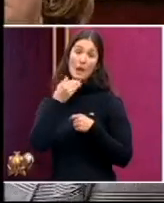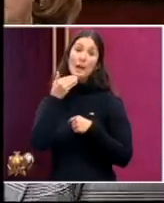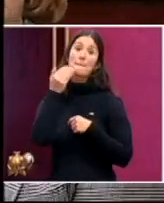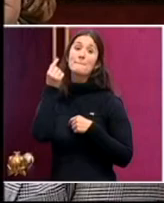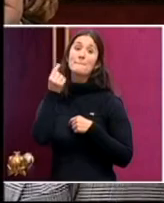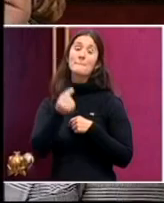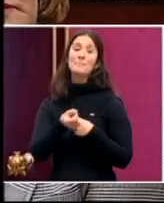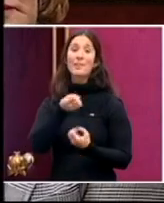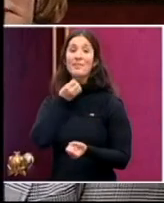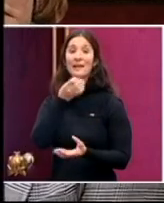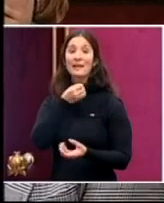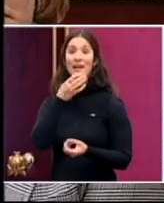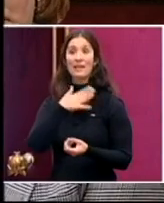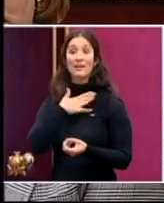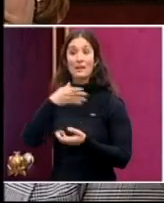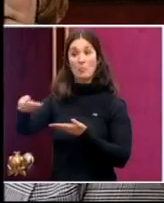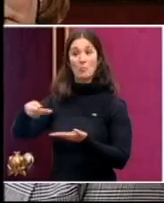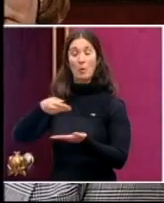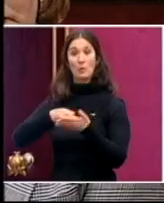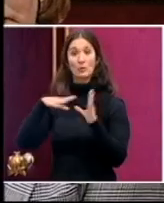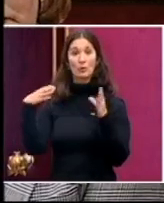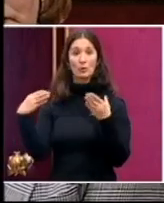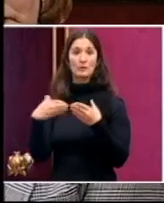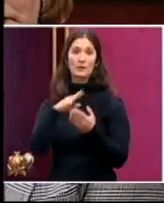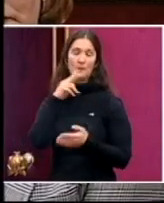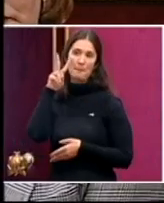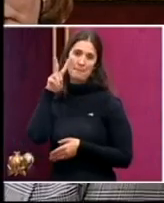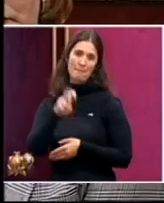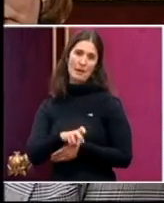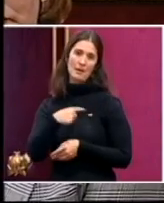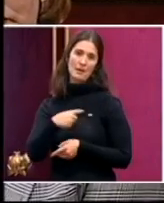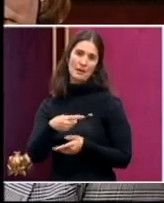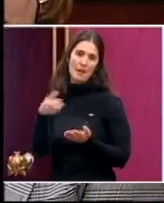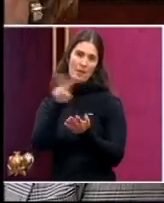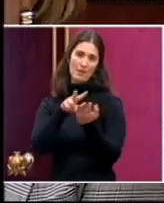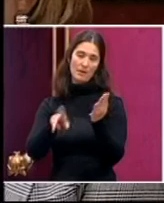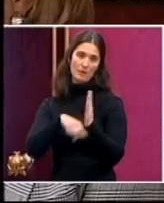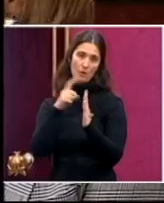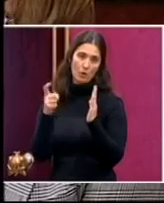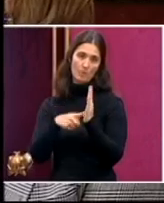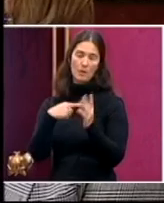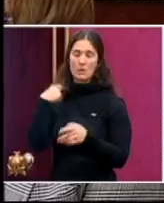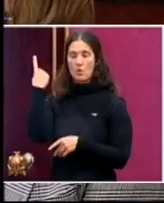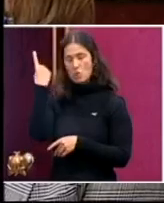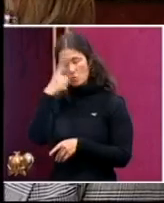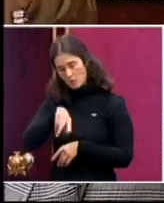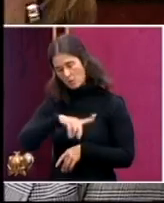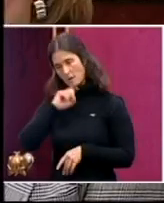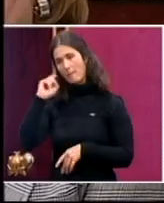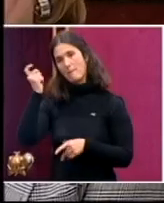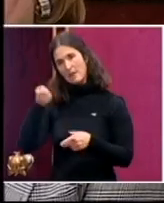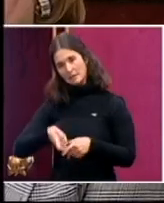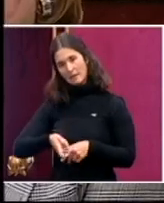menos las declaraciones que vienen de origen de un colectivo se merece que se lean en su plenitud. Yo sé que puede ser pesado y de